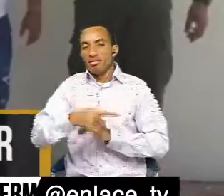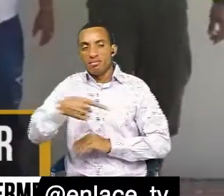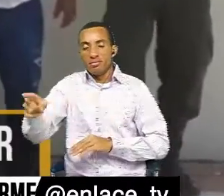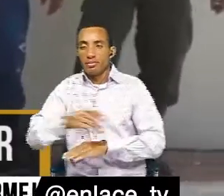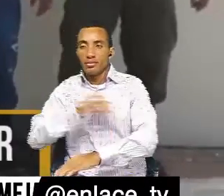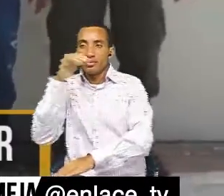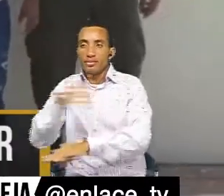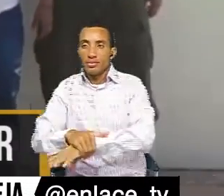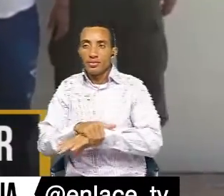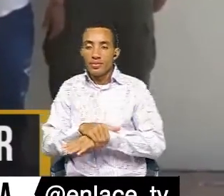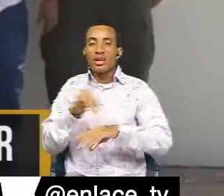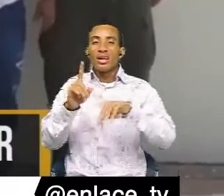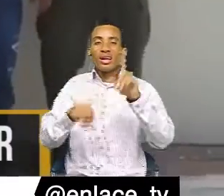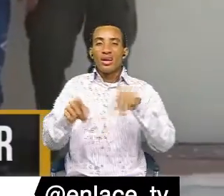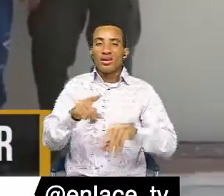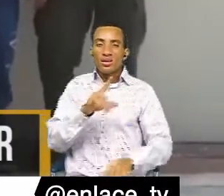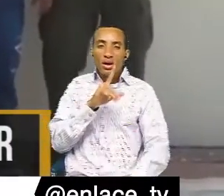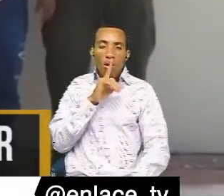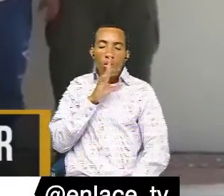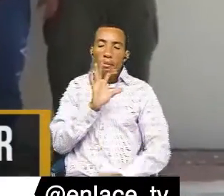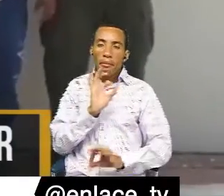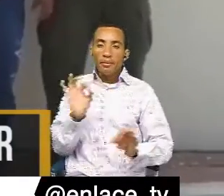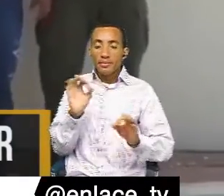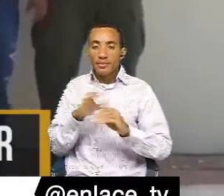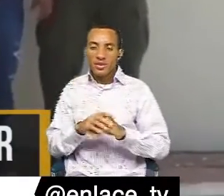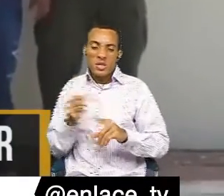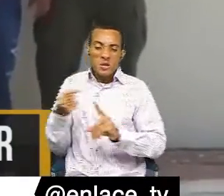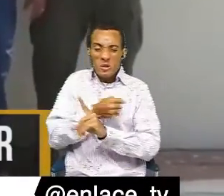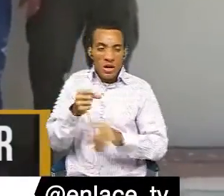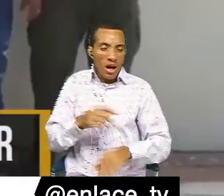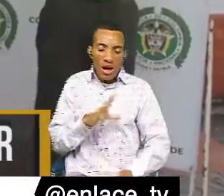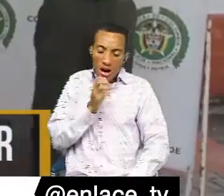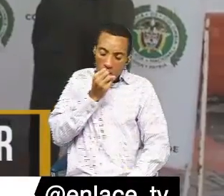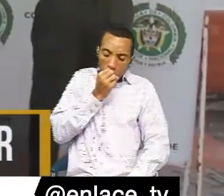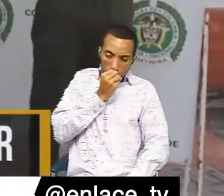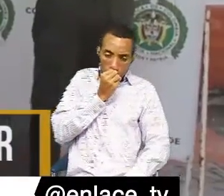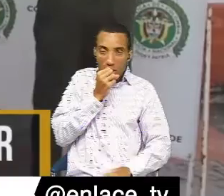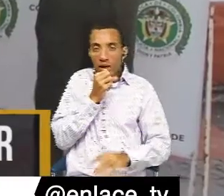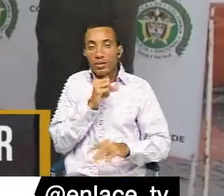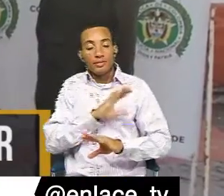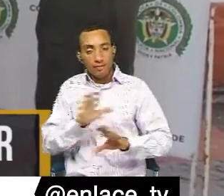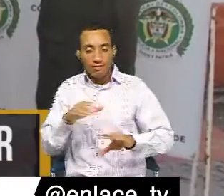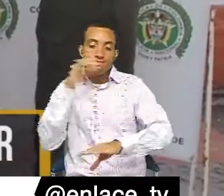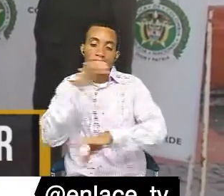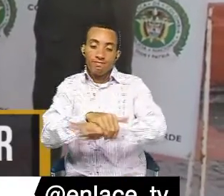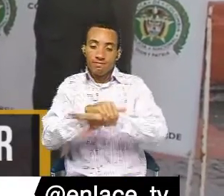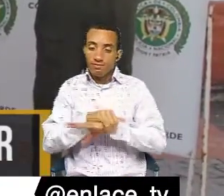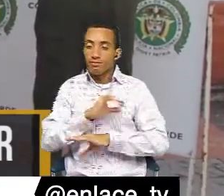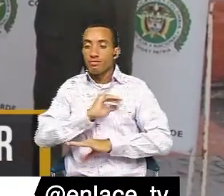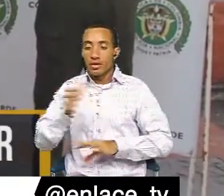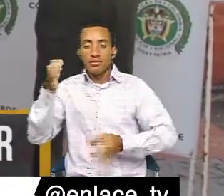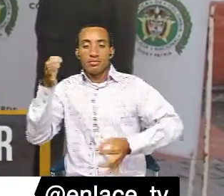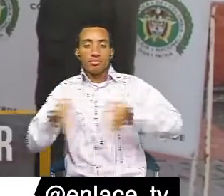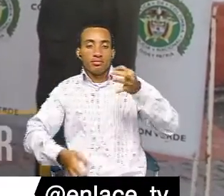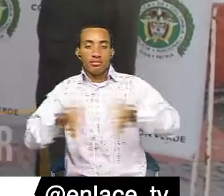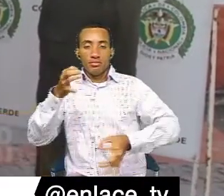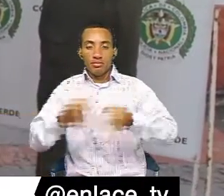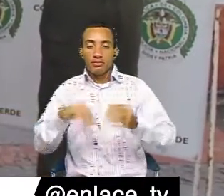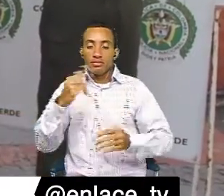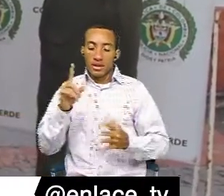que el silencio sigue siendo el cómplice del maltrato en Barranca Bermeja y el Magdalena Medio. Los detenidos deberán responder ante la justicia por el delito que se